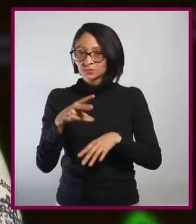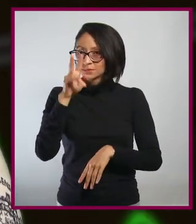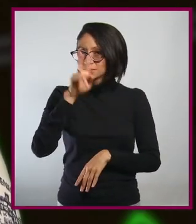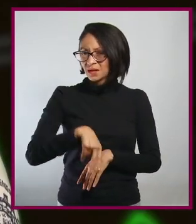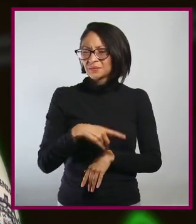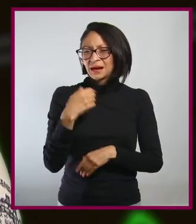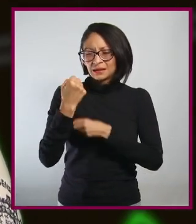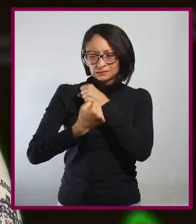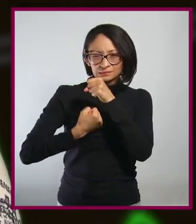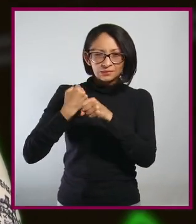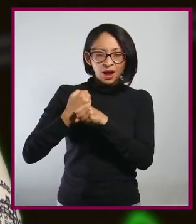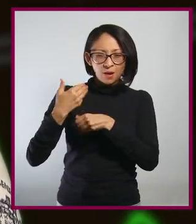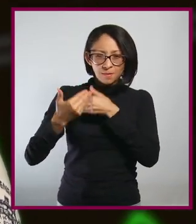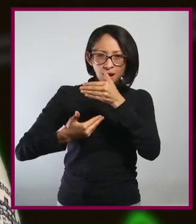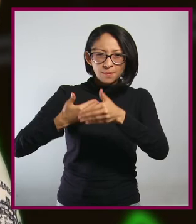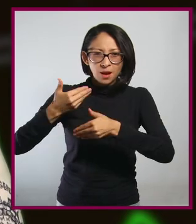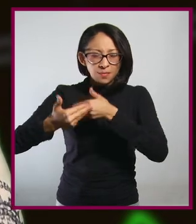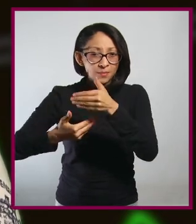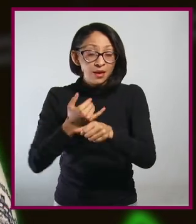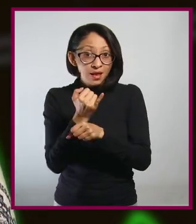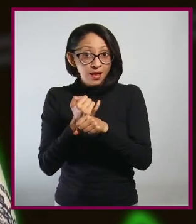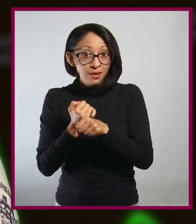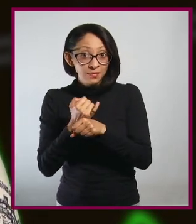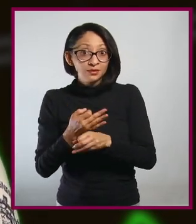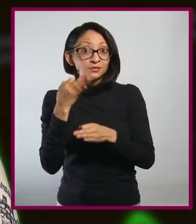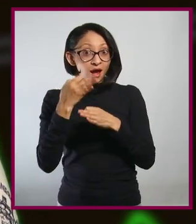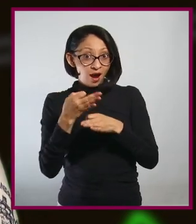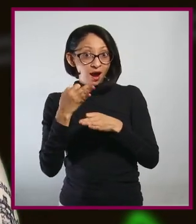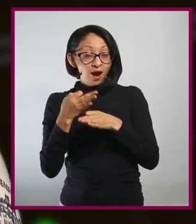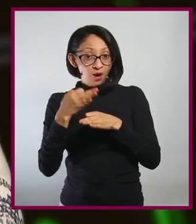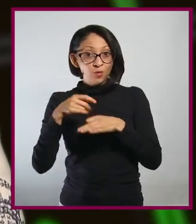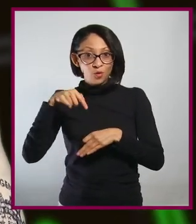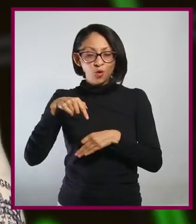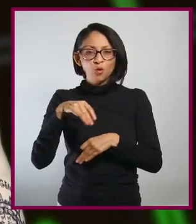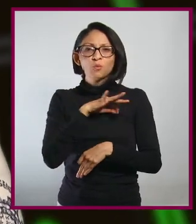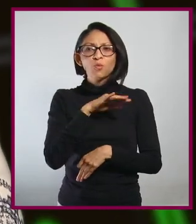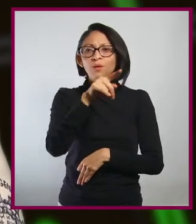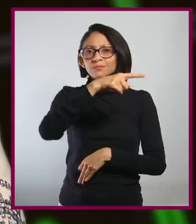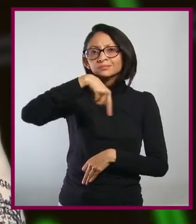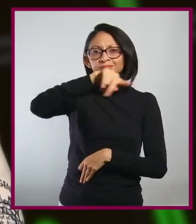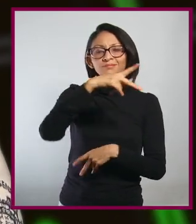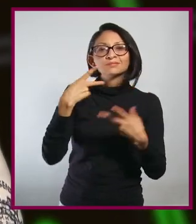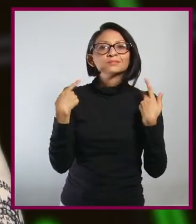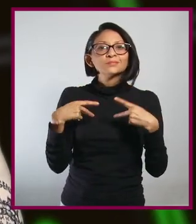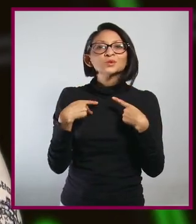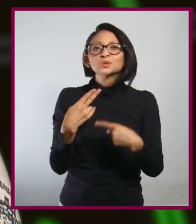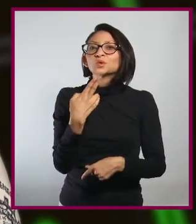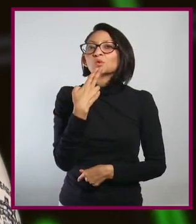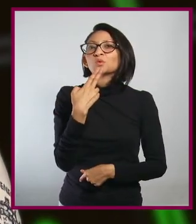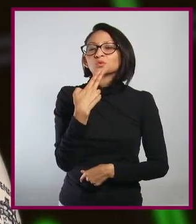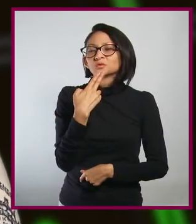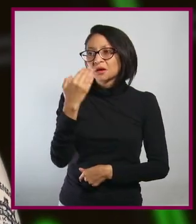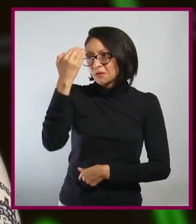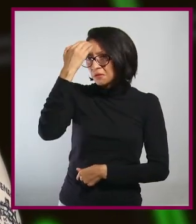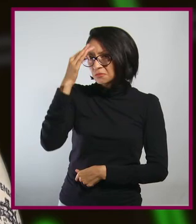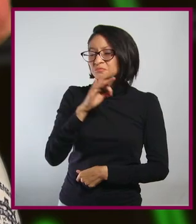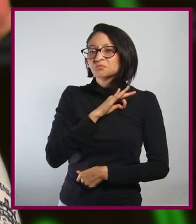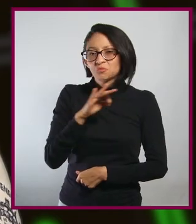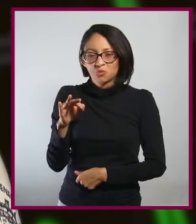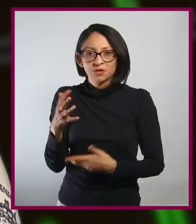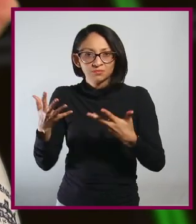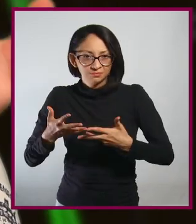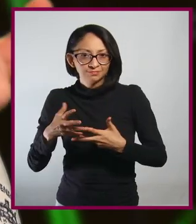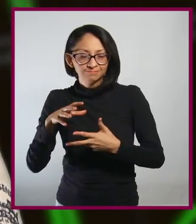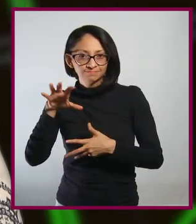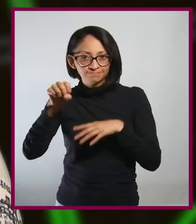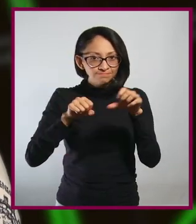conocimiento ha sido un trabajo de siglos que hoy está al alcance de todas las personas que quieran conocer